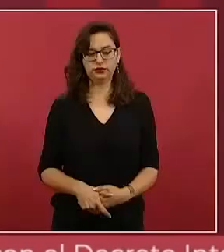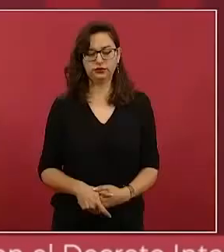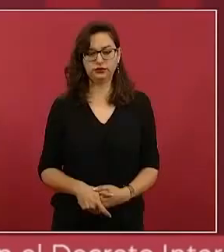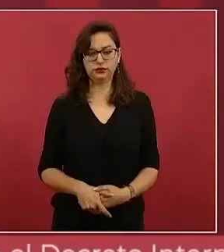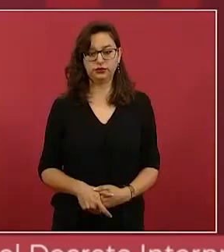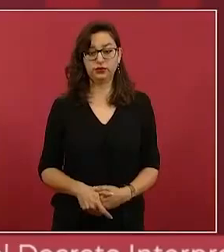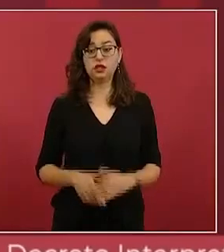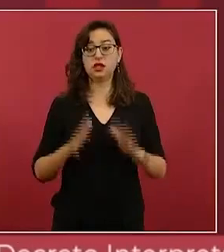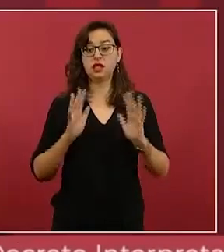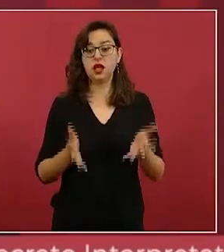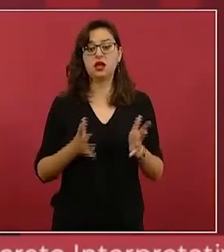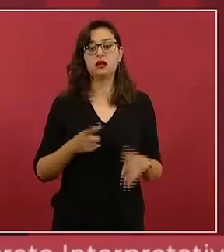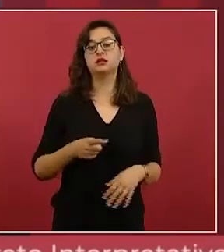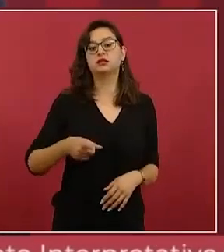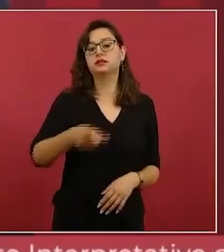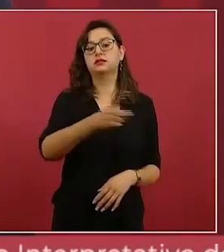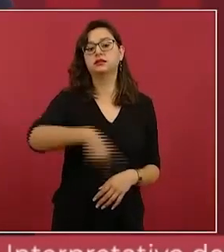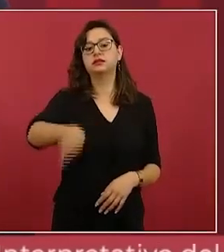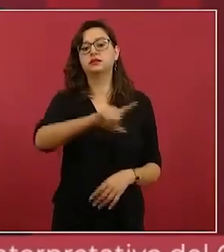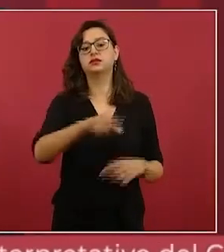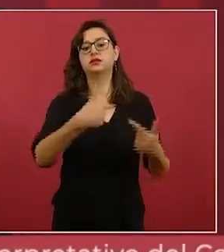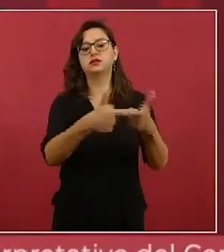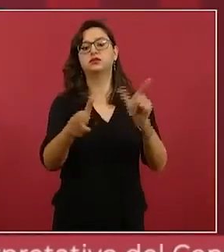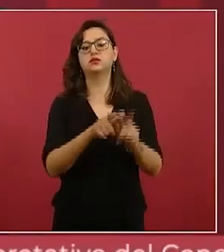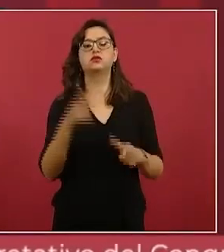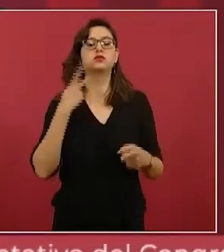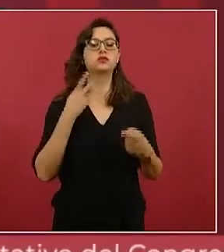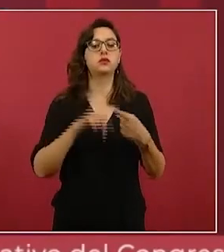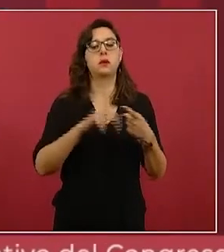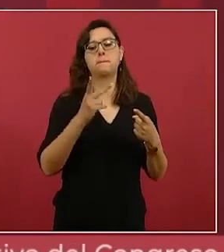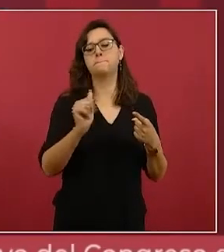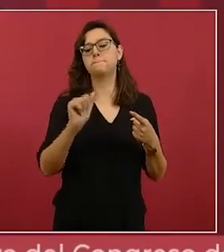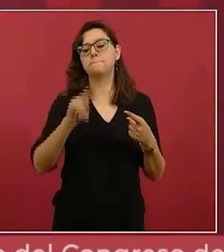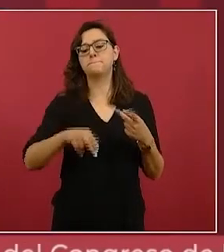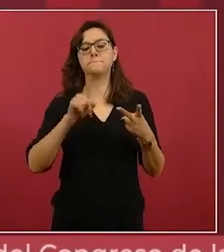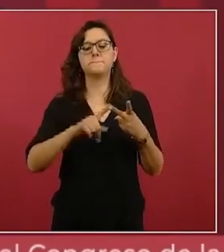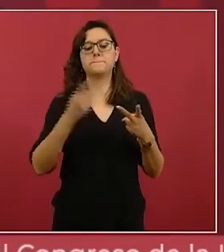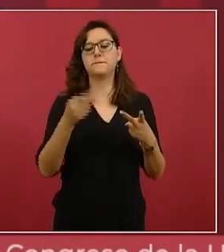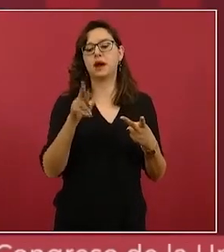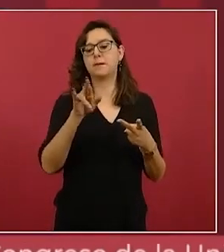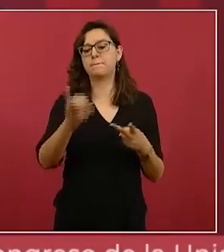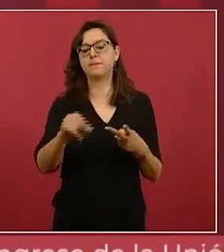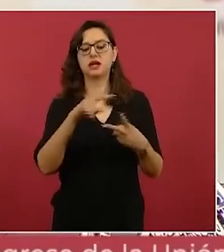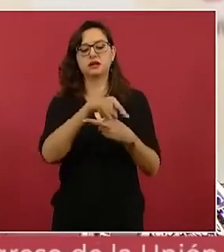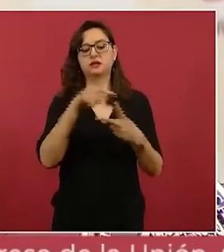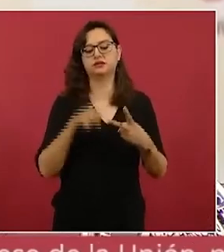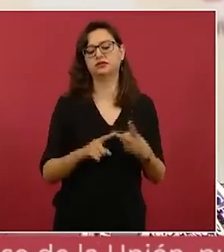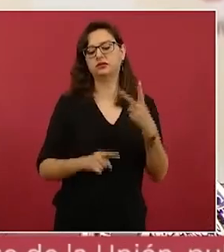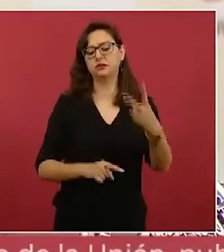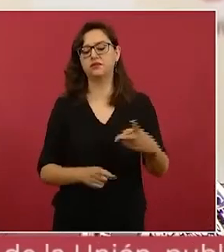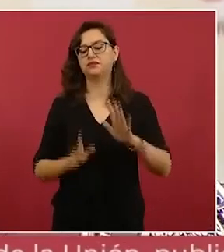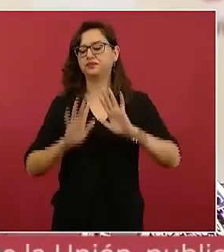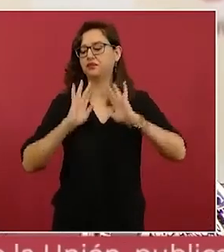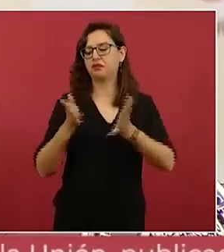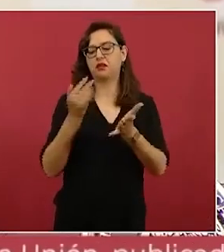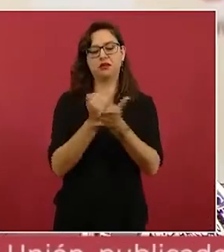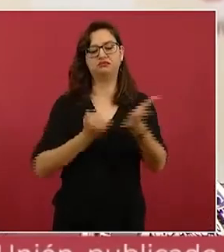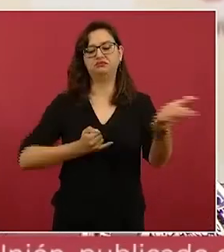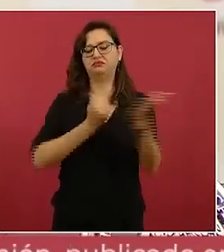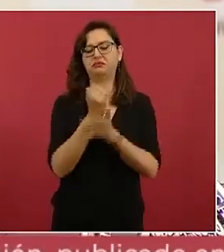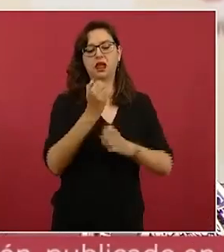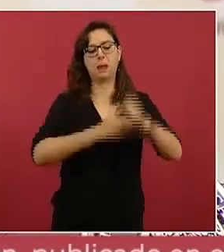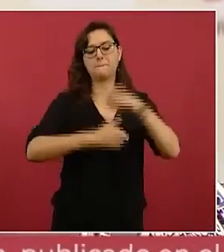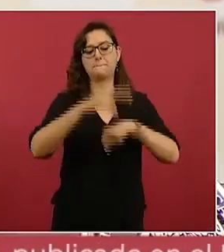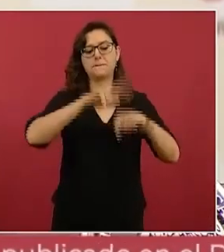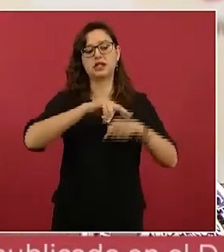textualmente, sí lo insinuaron. Hablaron incluso de la inversión